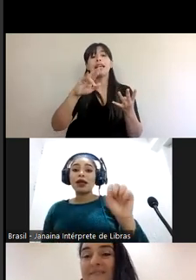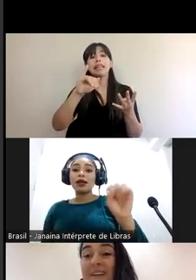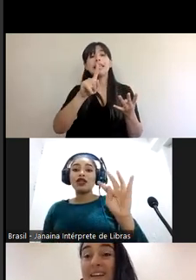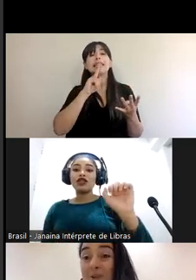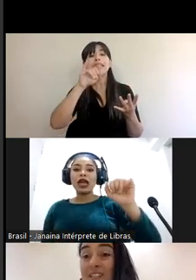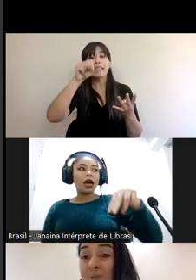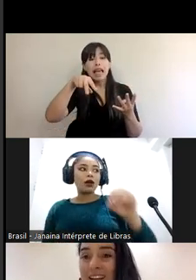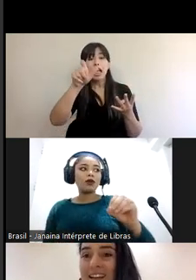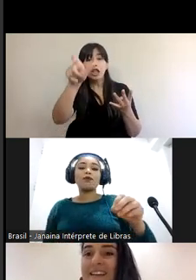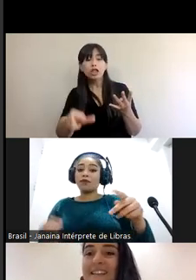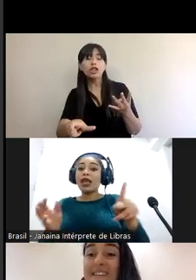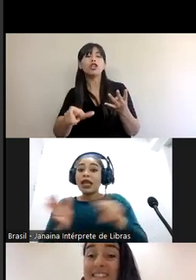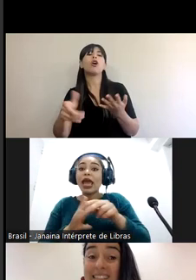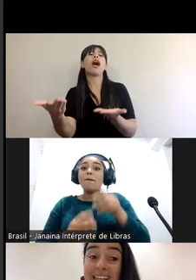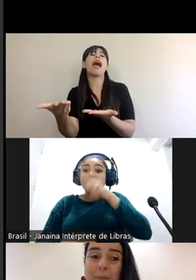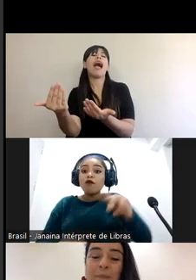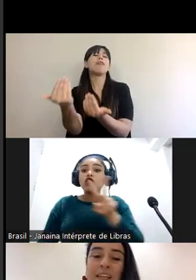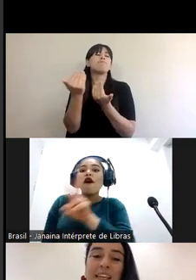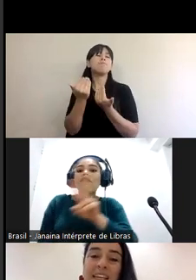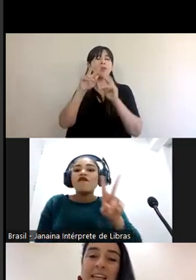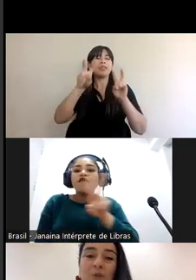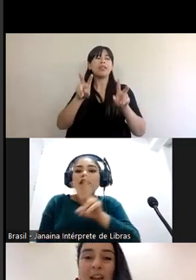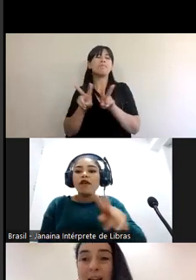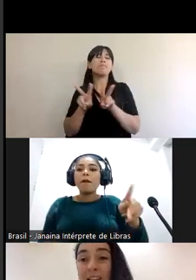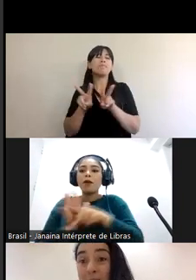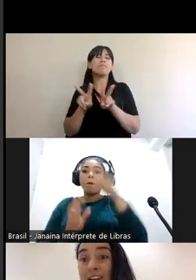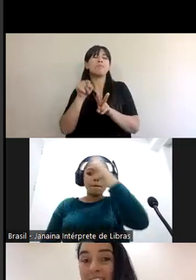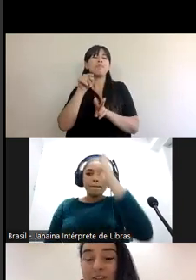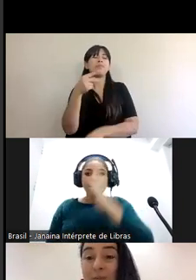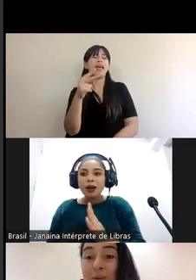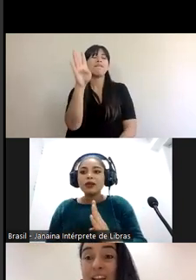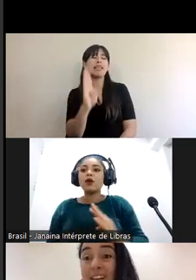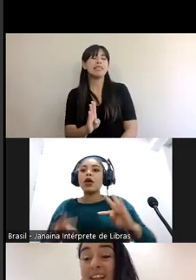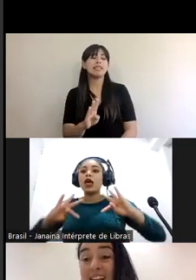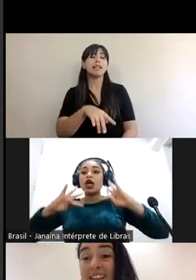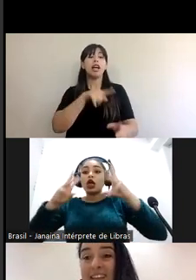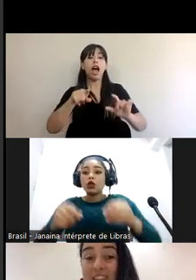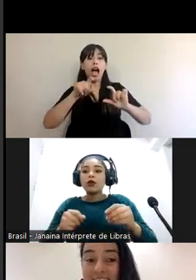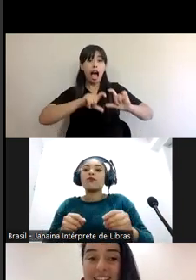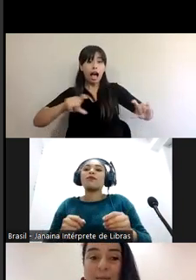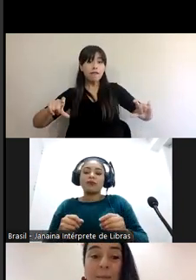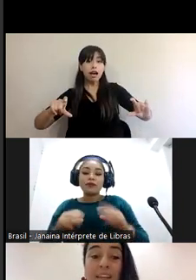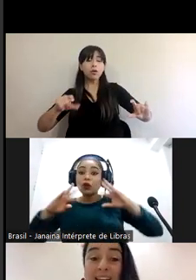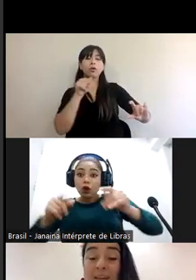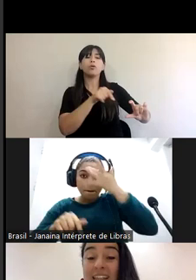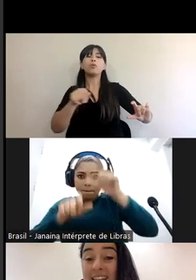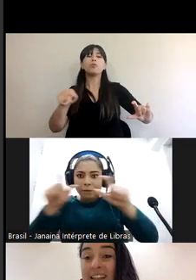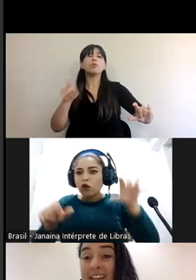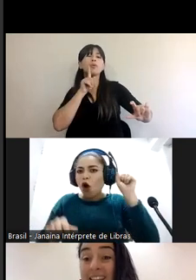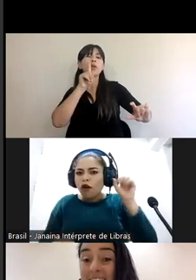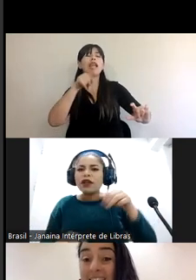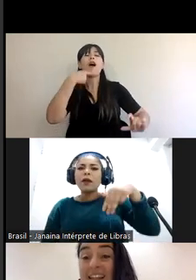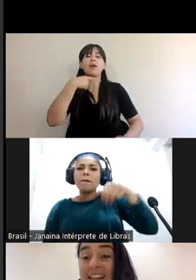de vernáculo visual de Brasil, y todas las que estamos abajo somos los integrantes oyentes, Maribel,